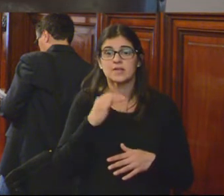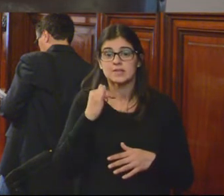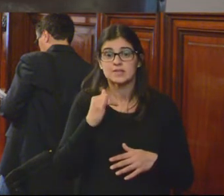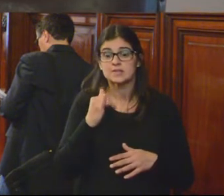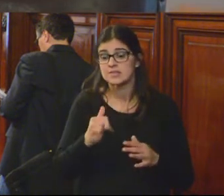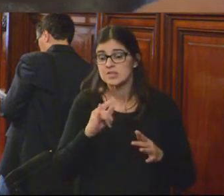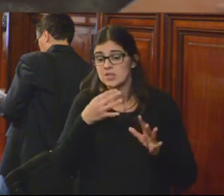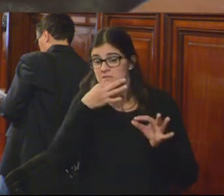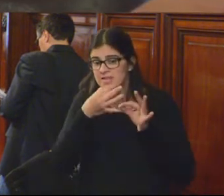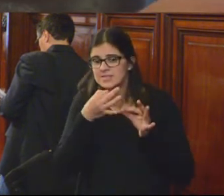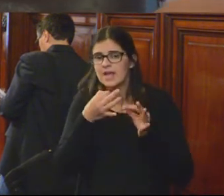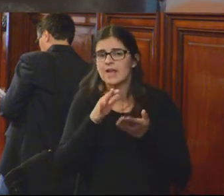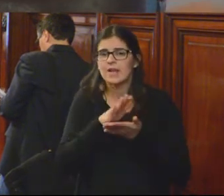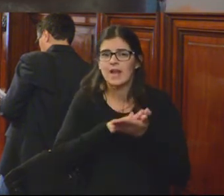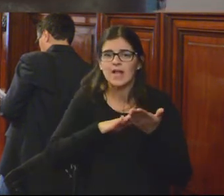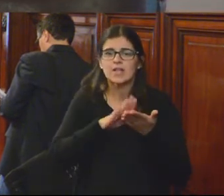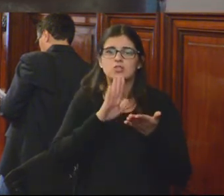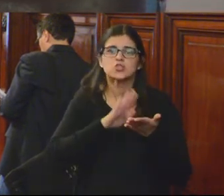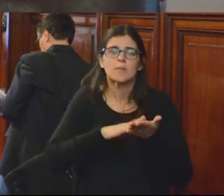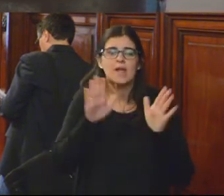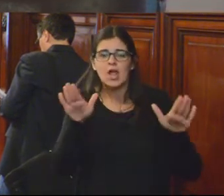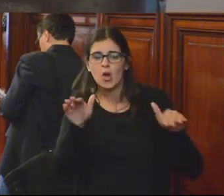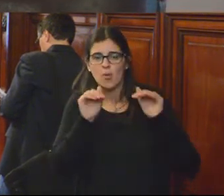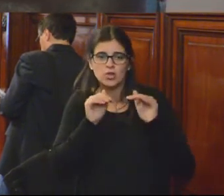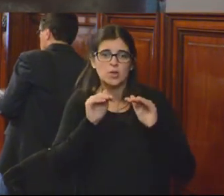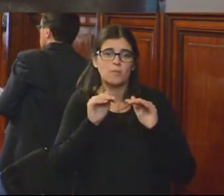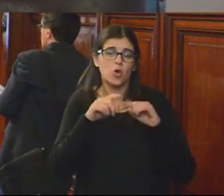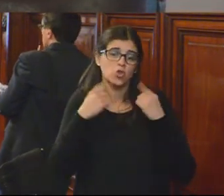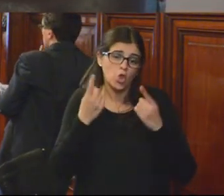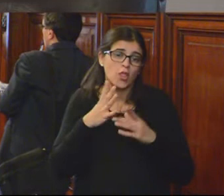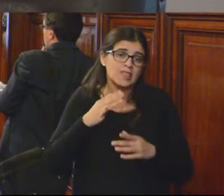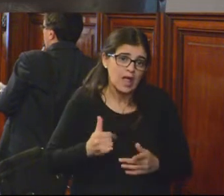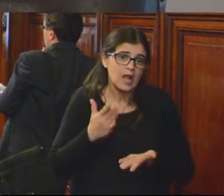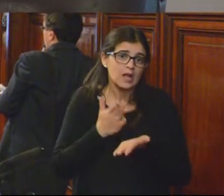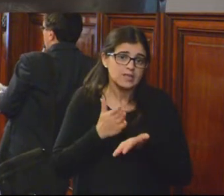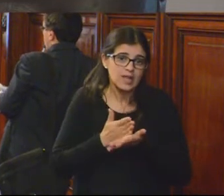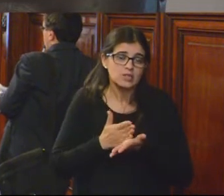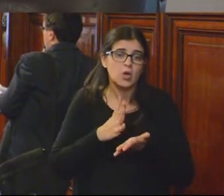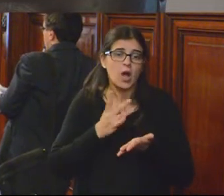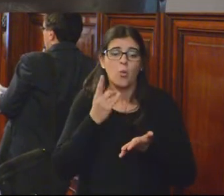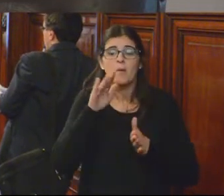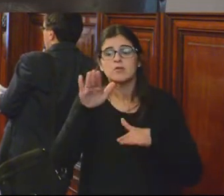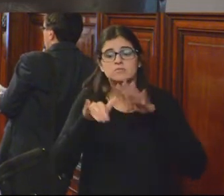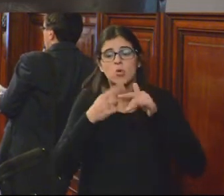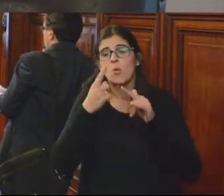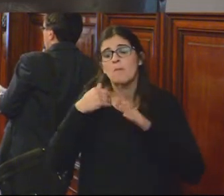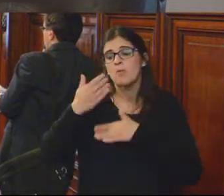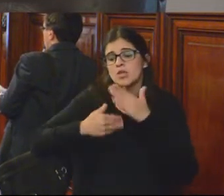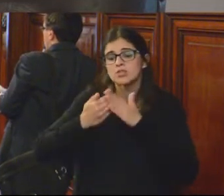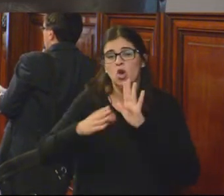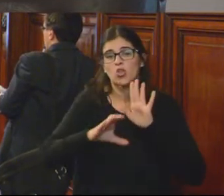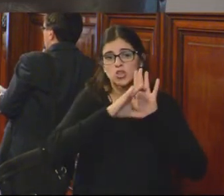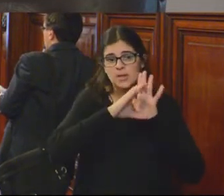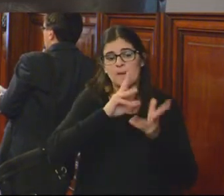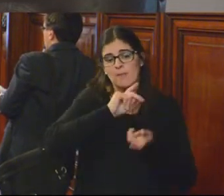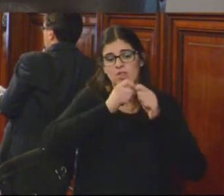tampoco ningún juicio respecto a la convocatoria, porque claro, todo pueblo tiene derecho y todo a llamar a un proceso constituyente, es verdad, para